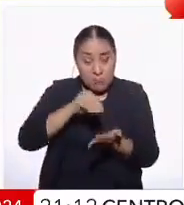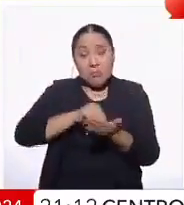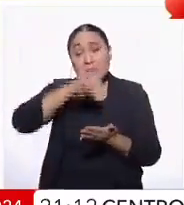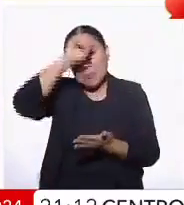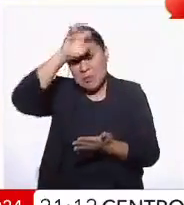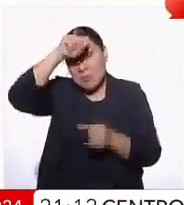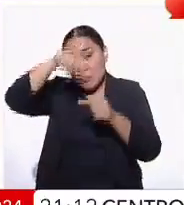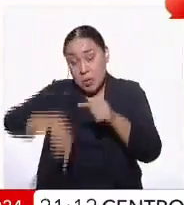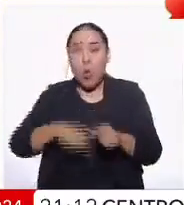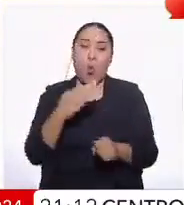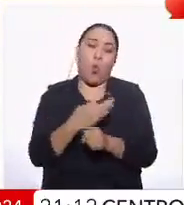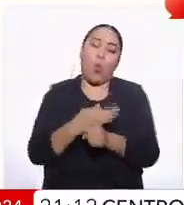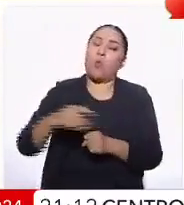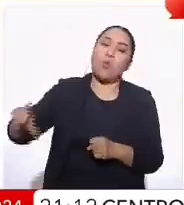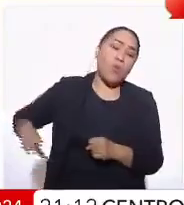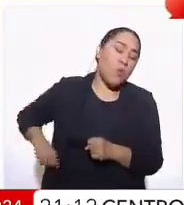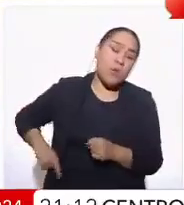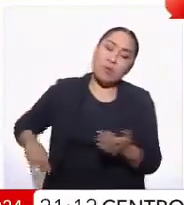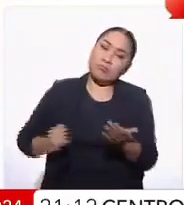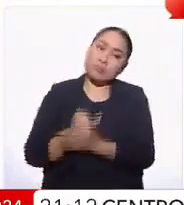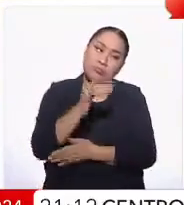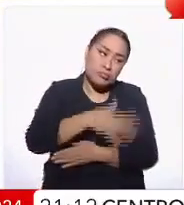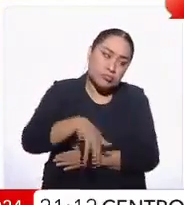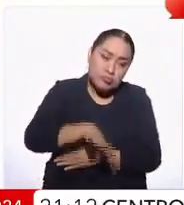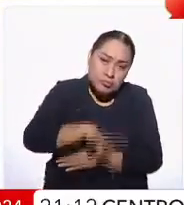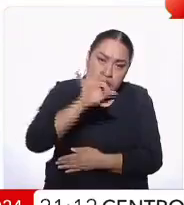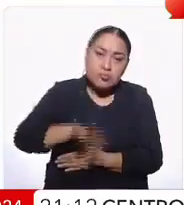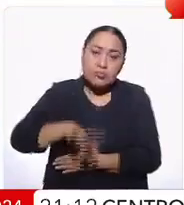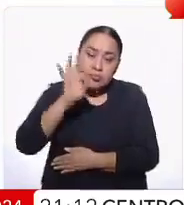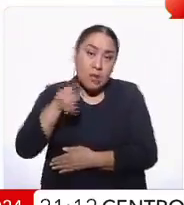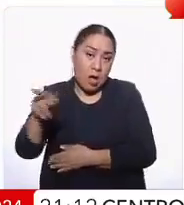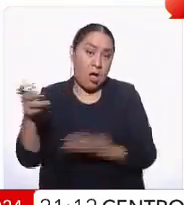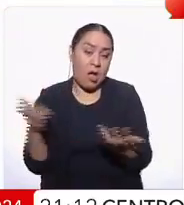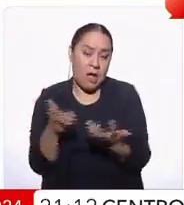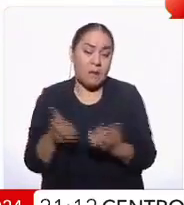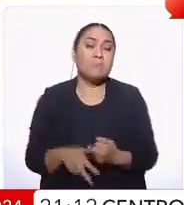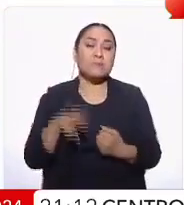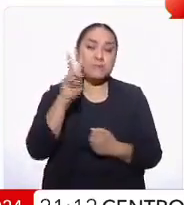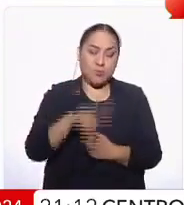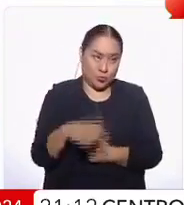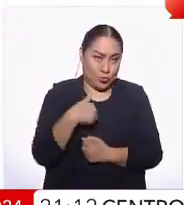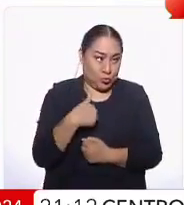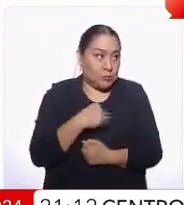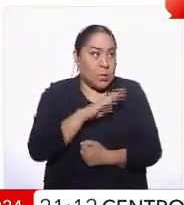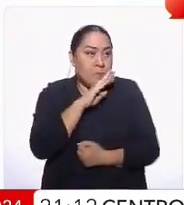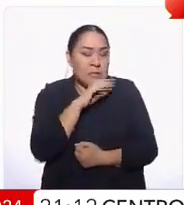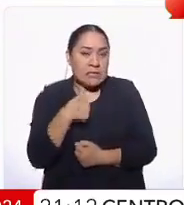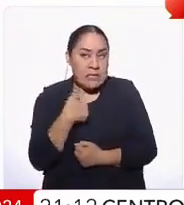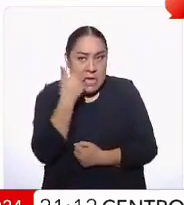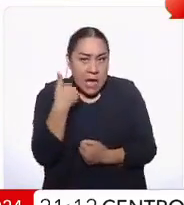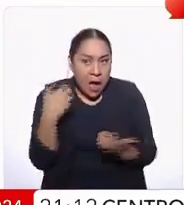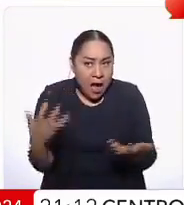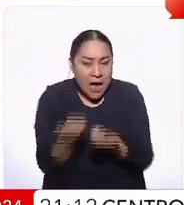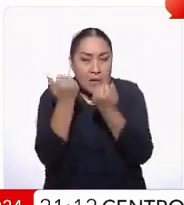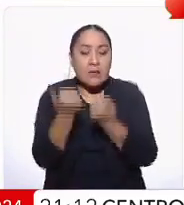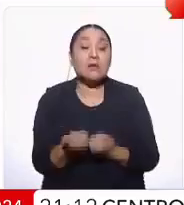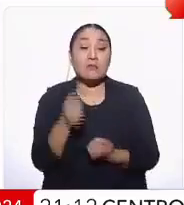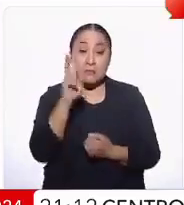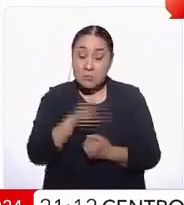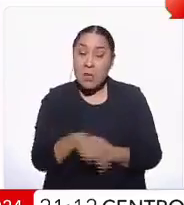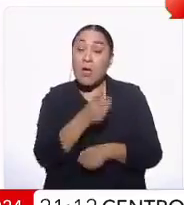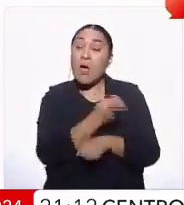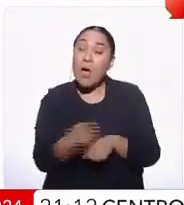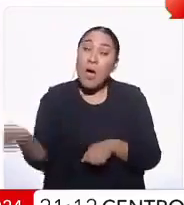actual gobierno trabaja para recuperar. Yo como mamá siempre quise rescatarlo. De día y de noche a esperar,